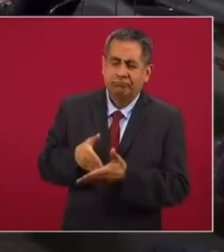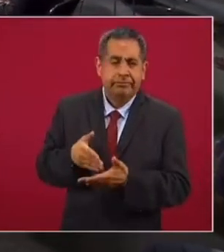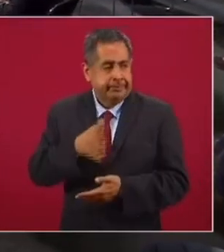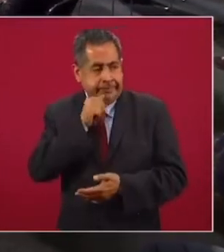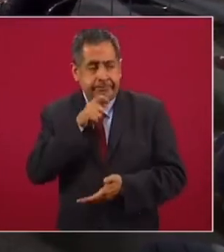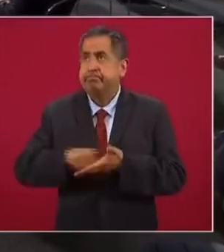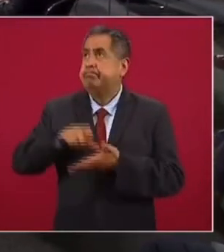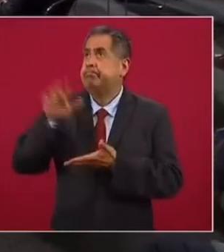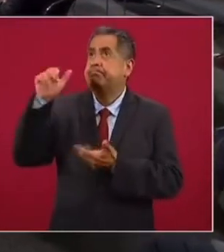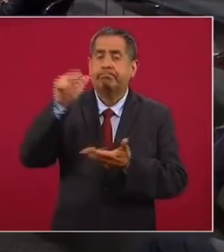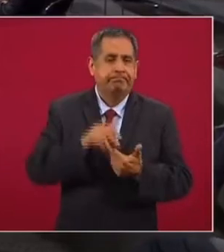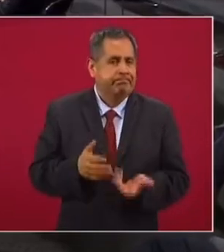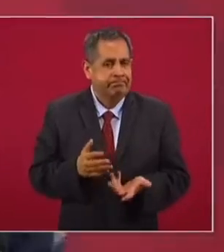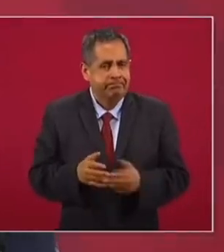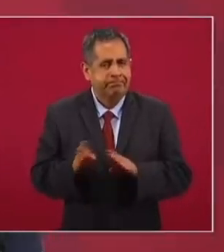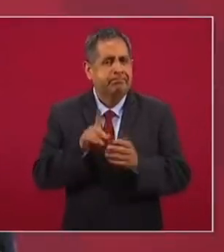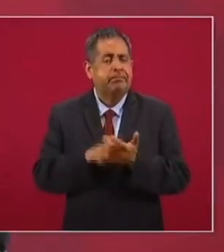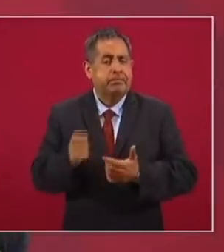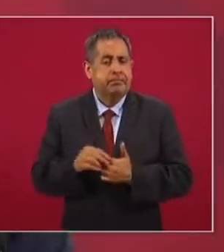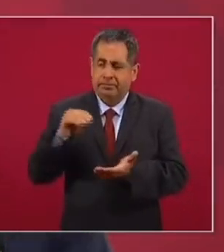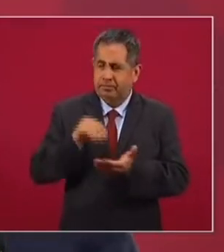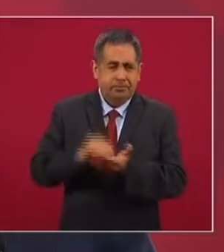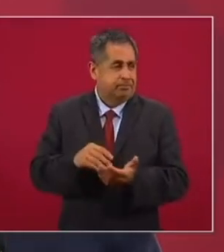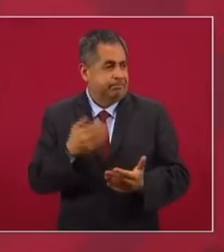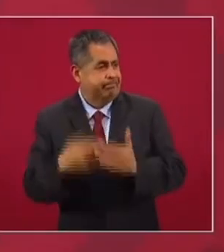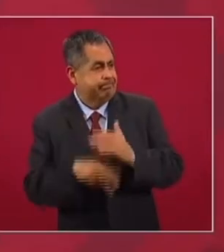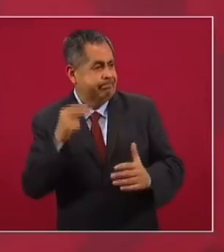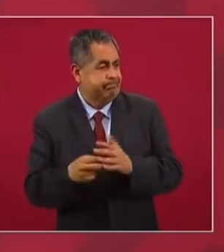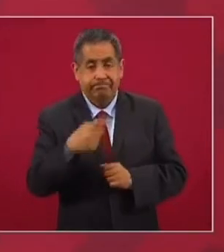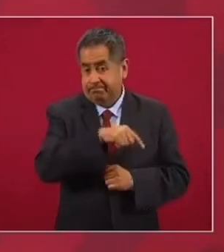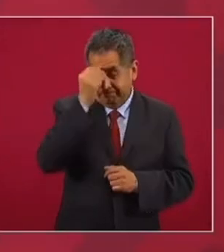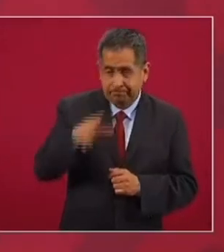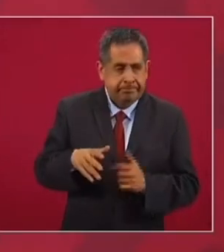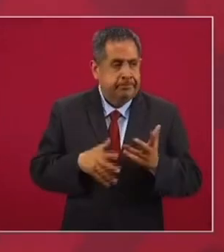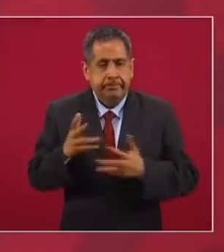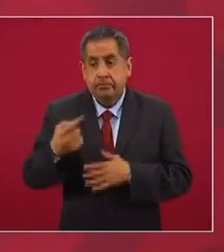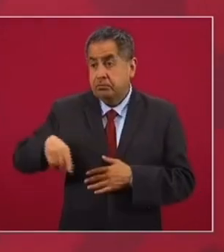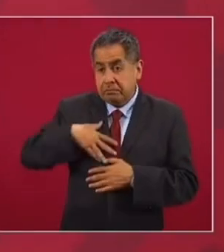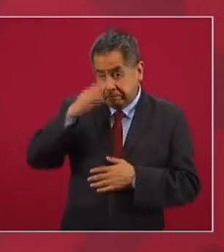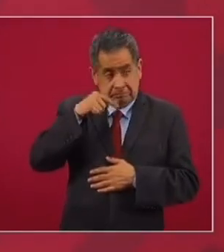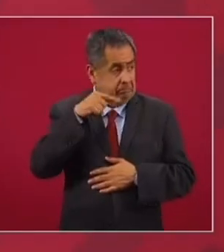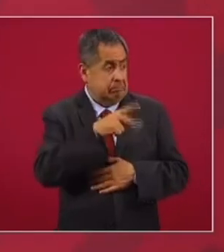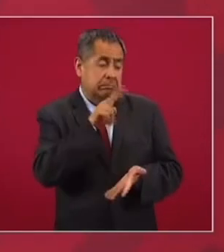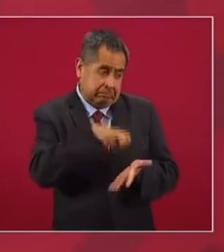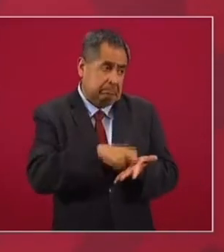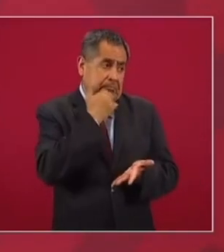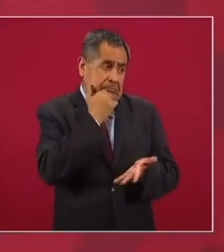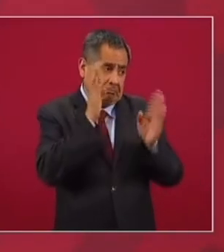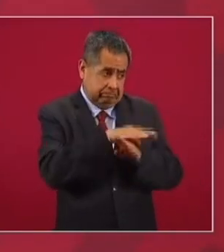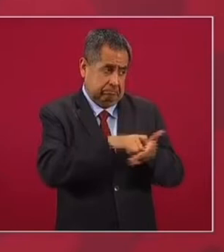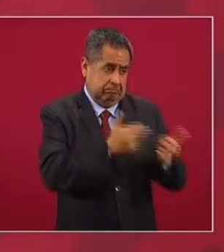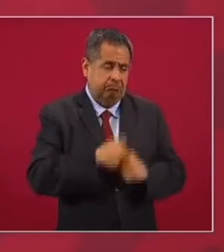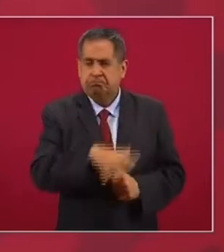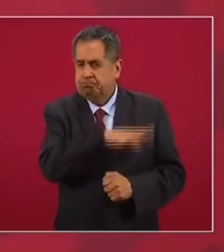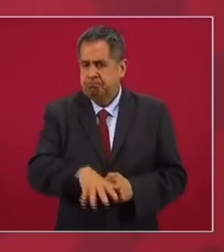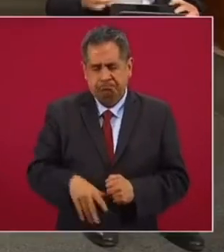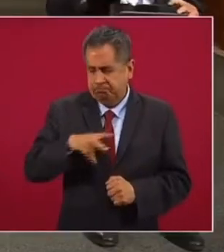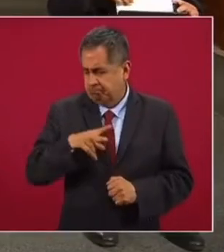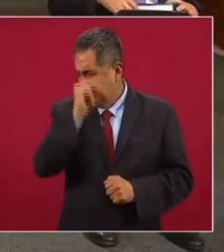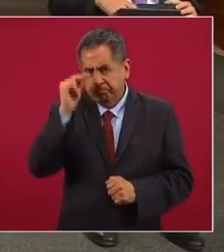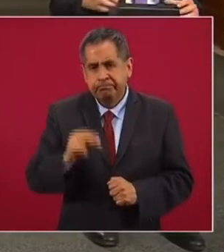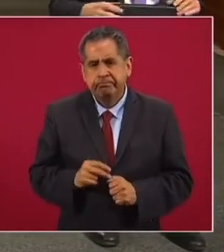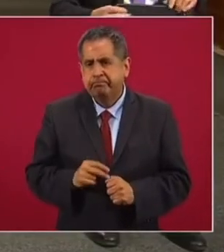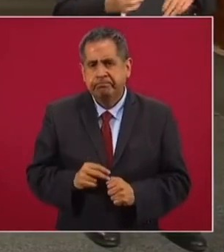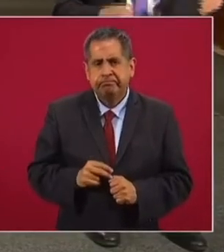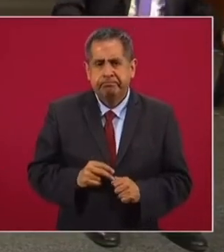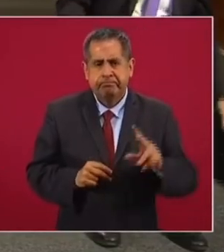adquirir los medicamentos y que continúe el desabasto y que tengamos que ponernos de rodillas ante ellos. Están equivocados.